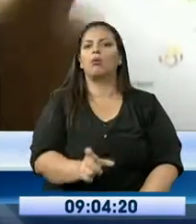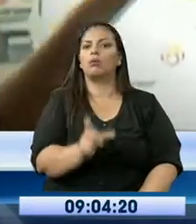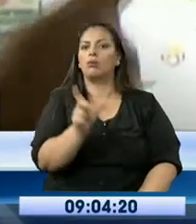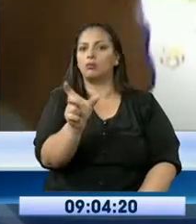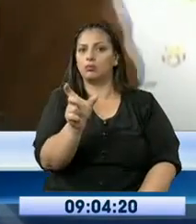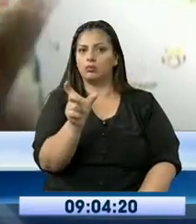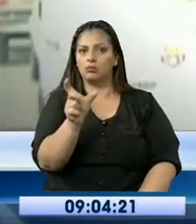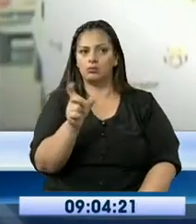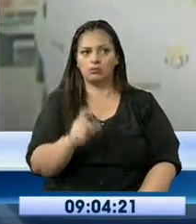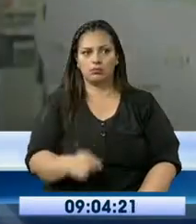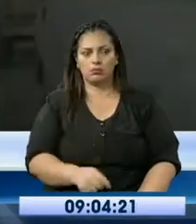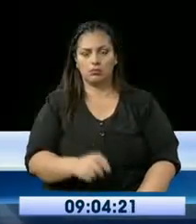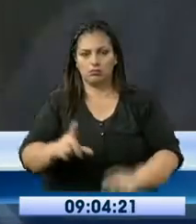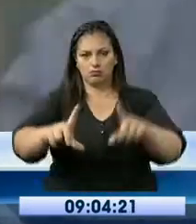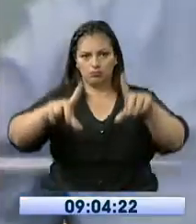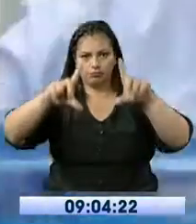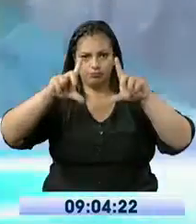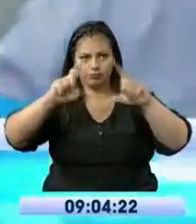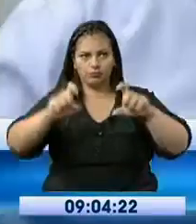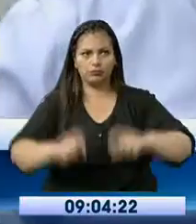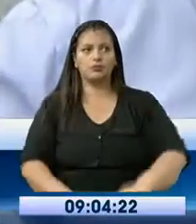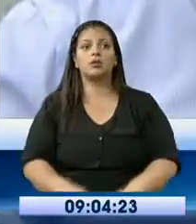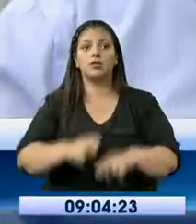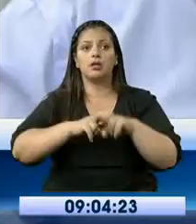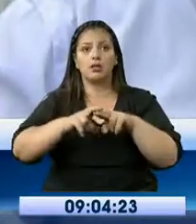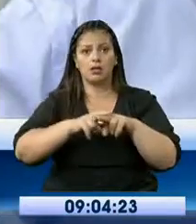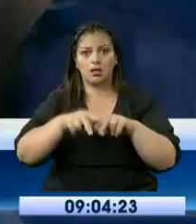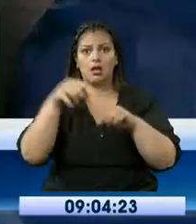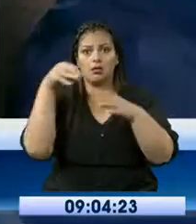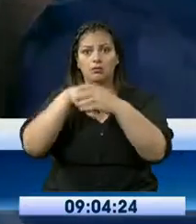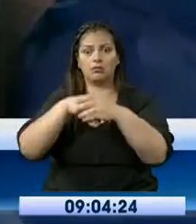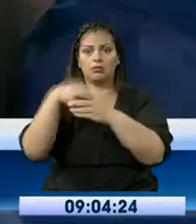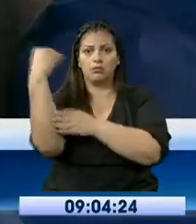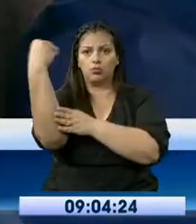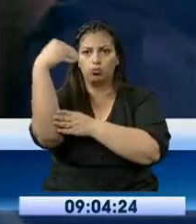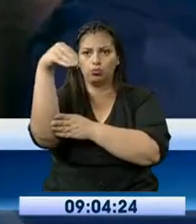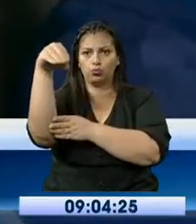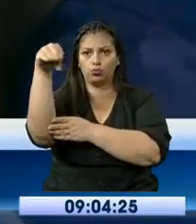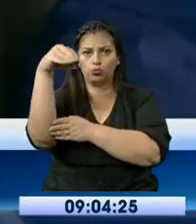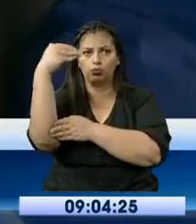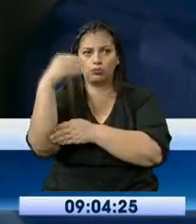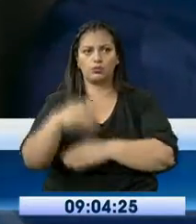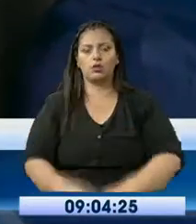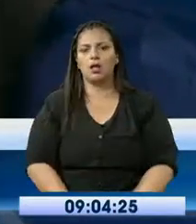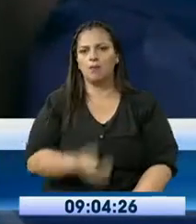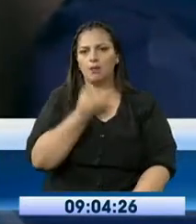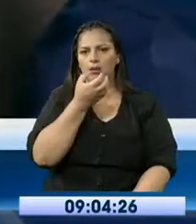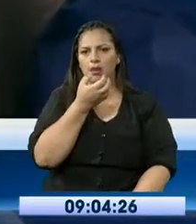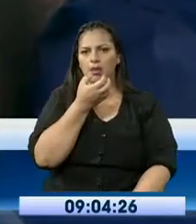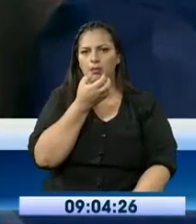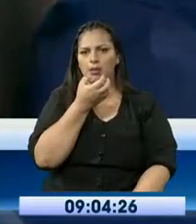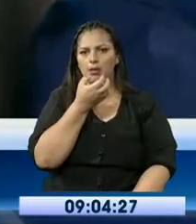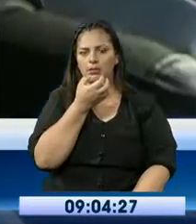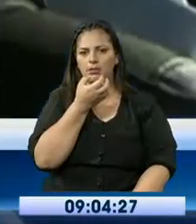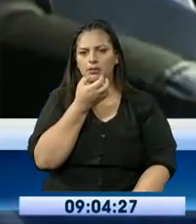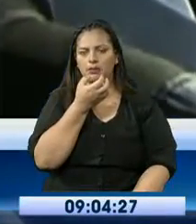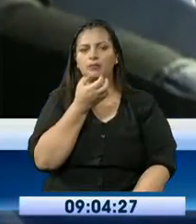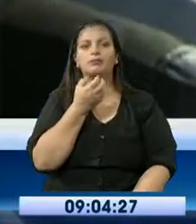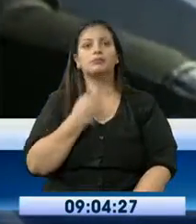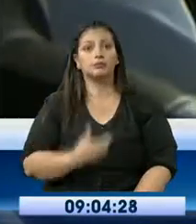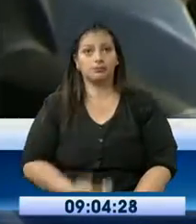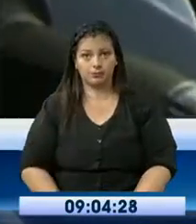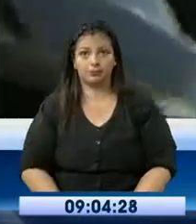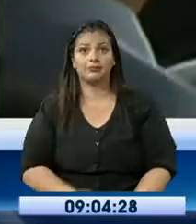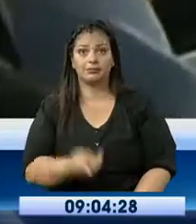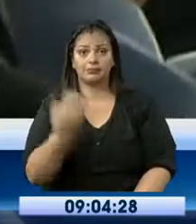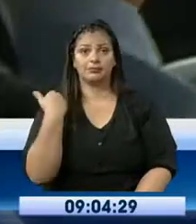nos identifica. Todas las unidades tienen cámara de video. Marta tiene sistema de comunicación. Claro, tenemos la radiofrecuencia. Explica que